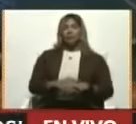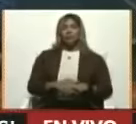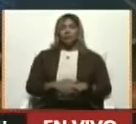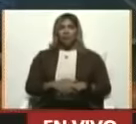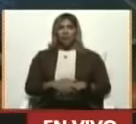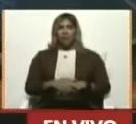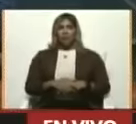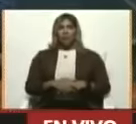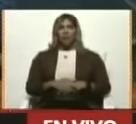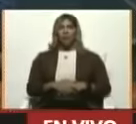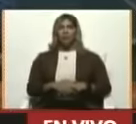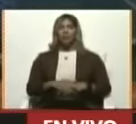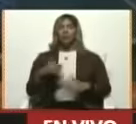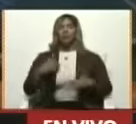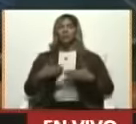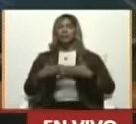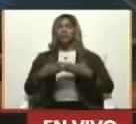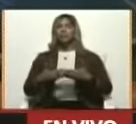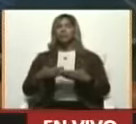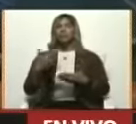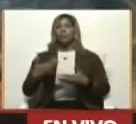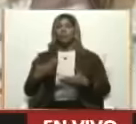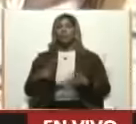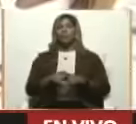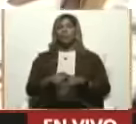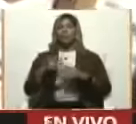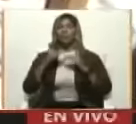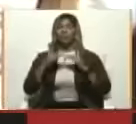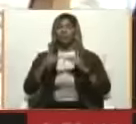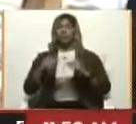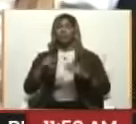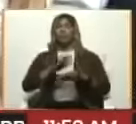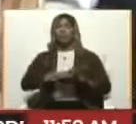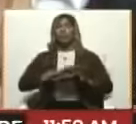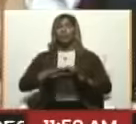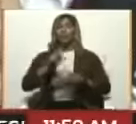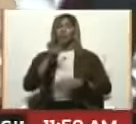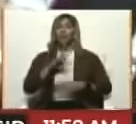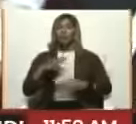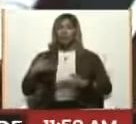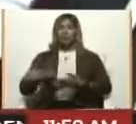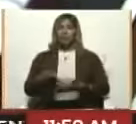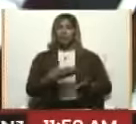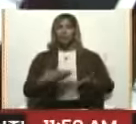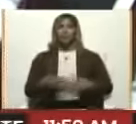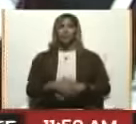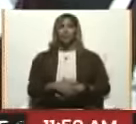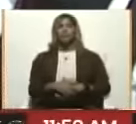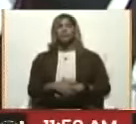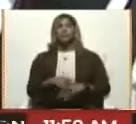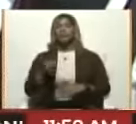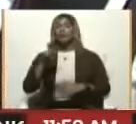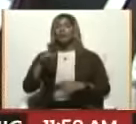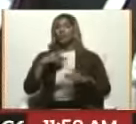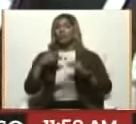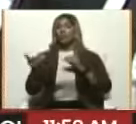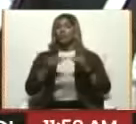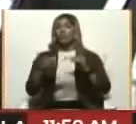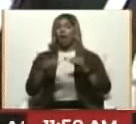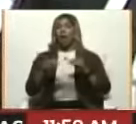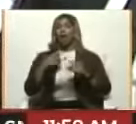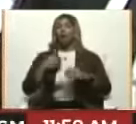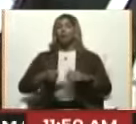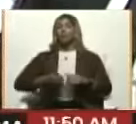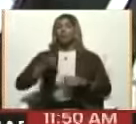ha colocado un grano de arena importante para la estabilidad de Venezuela, para la convivencia, para que el diálogo y no la guerra y